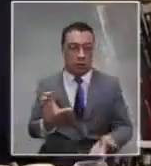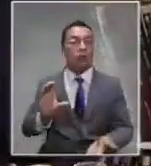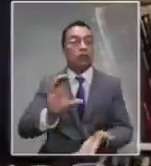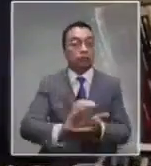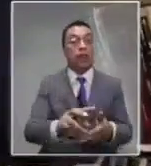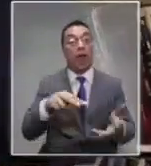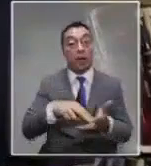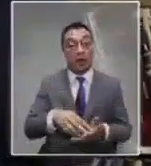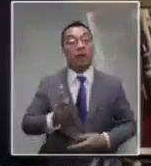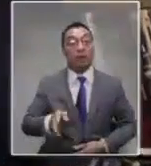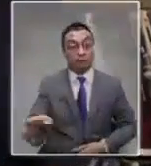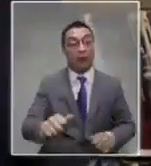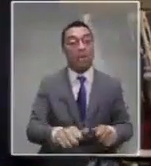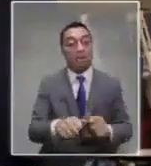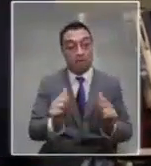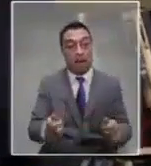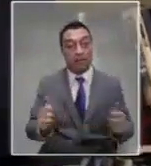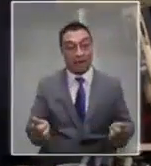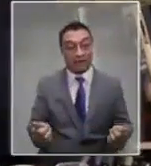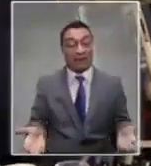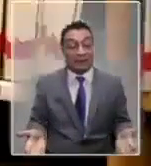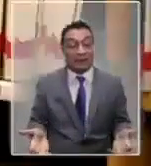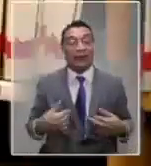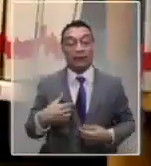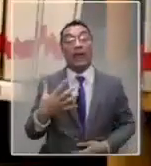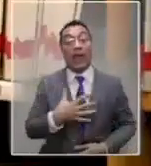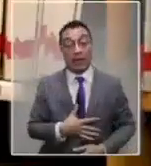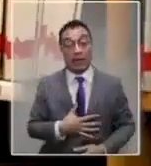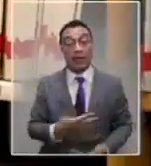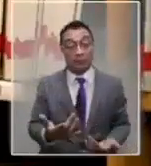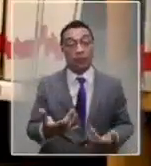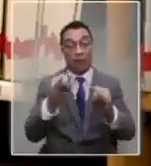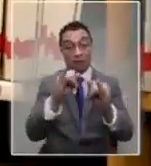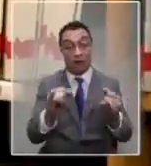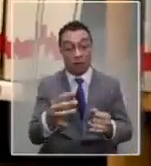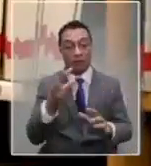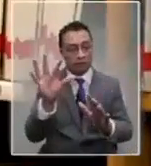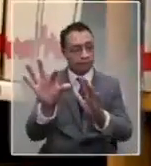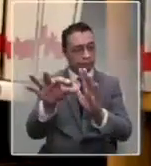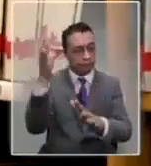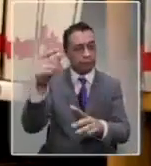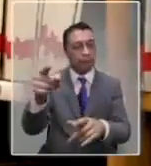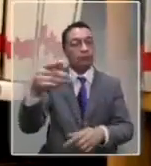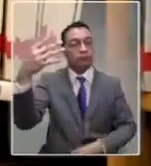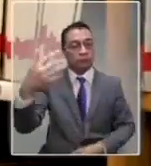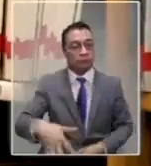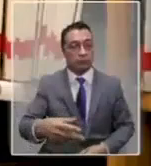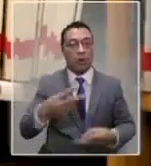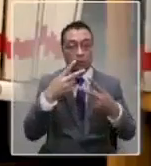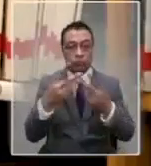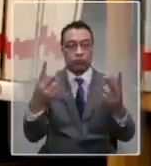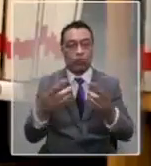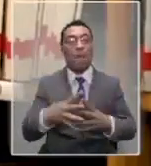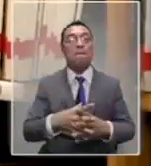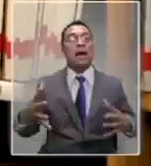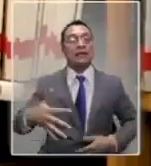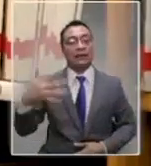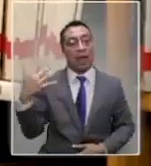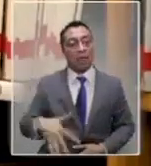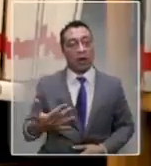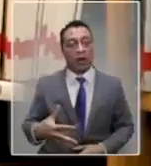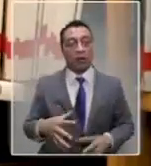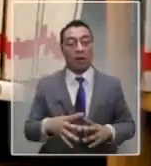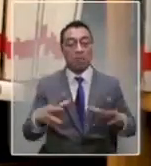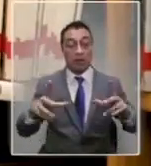años y esperamos que siga aportando mucho más. Y queremos, bueno, de alguna forma destacar las publicaciones más